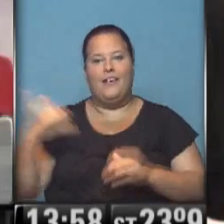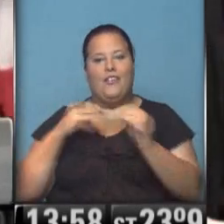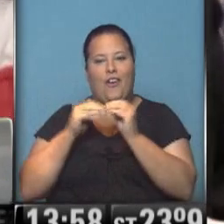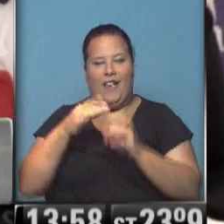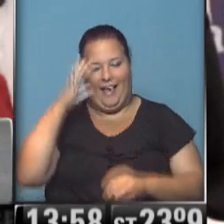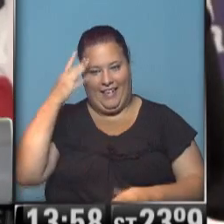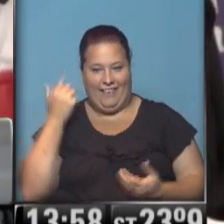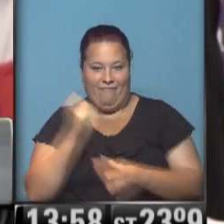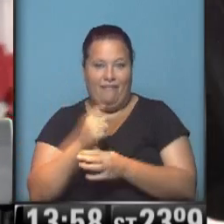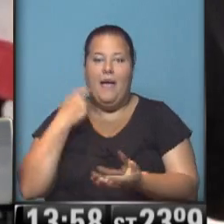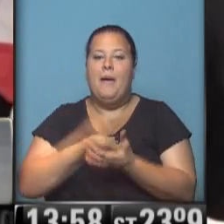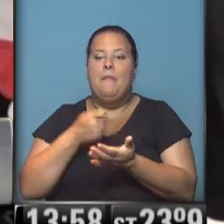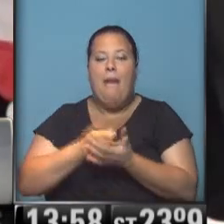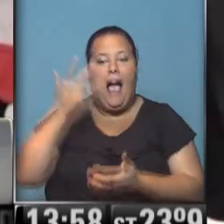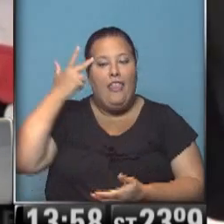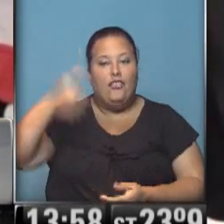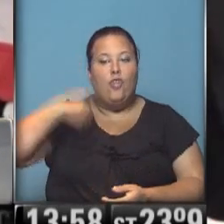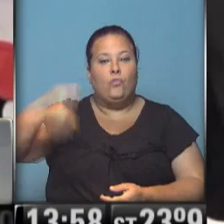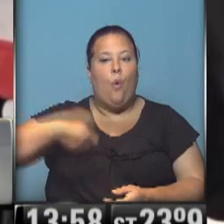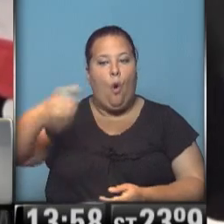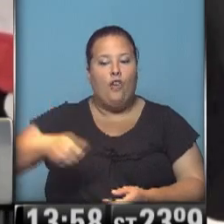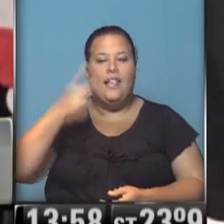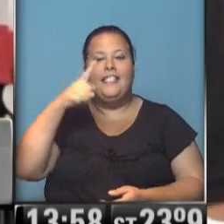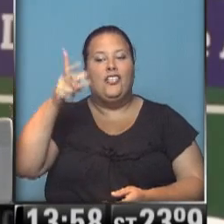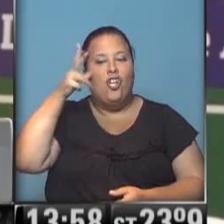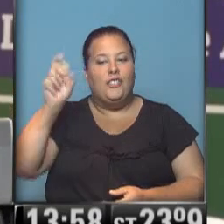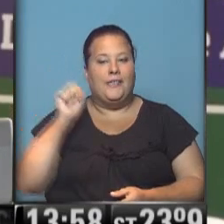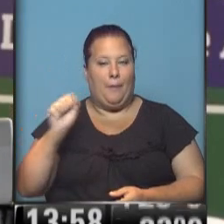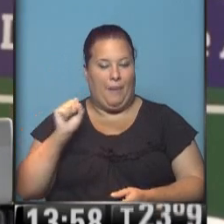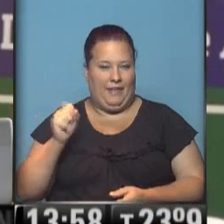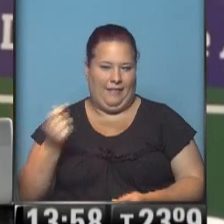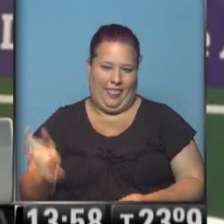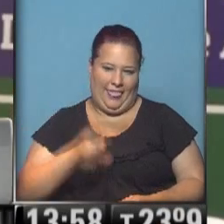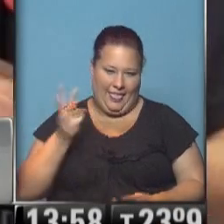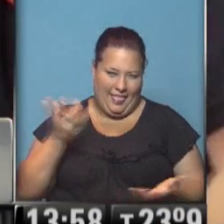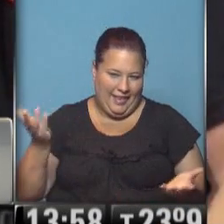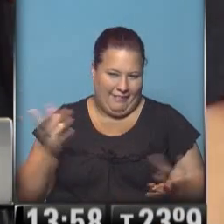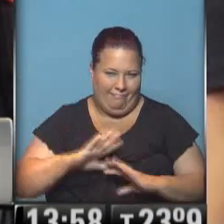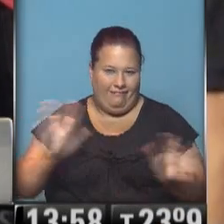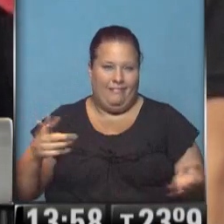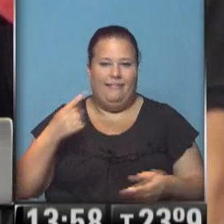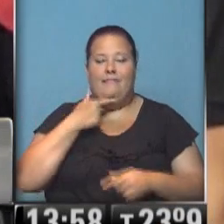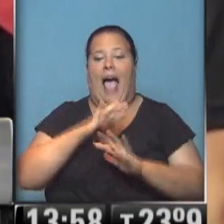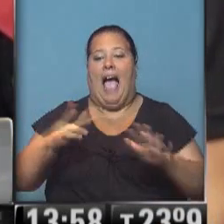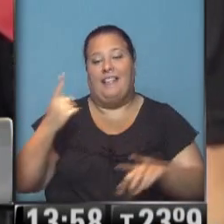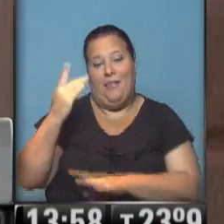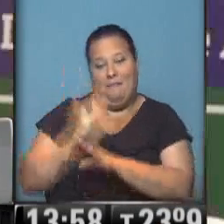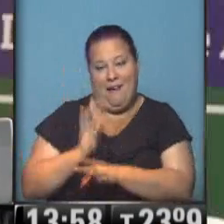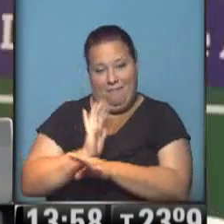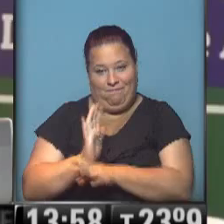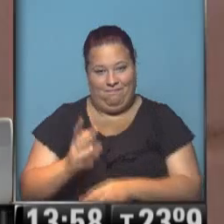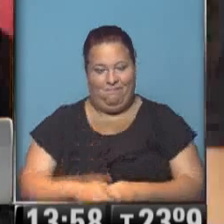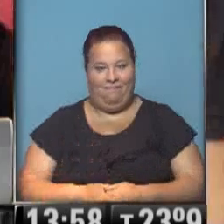del club. Se abonan, viste, 18 cuotas de 180 pesos. Casi nada, o sea, imperceptible. Es un asado menos, hoy por